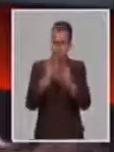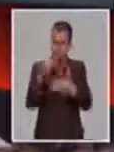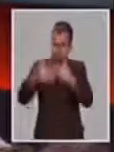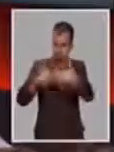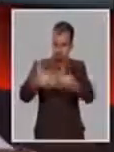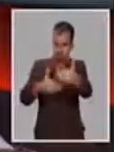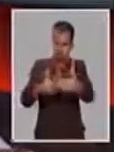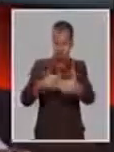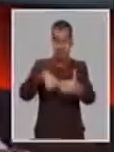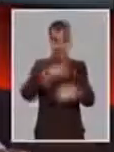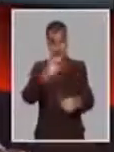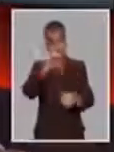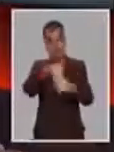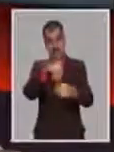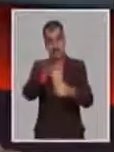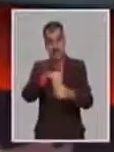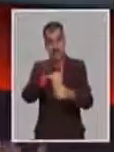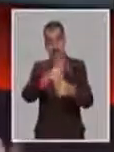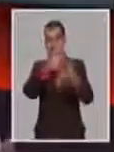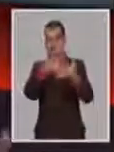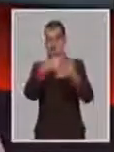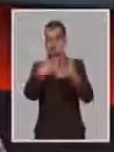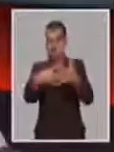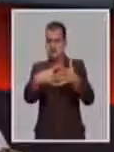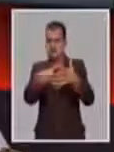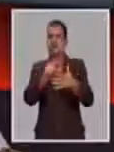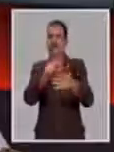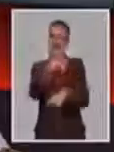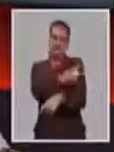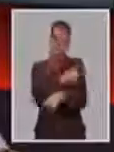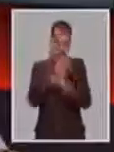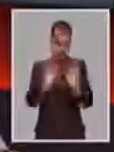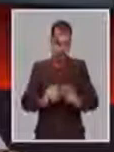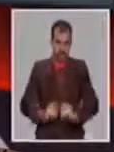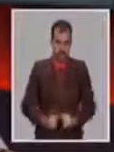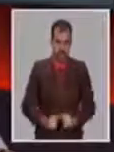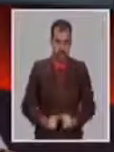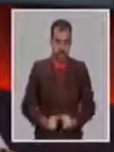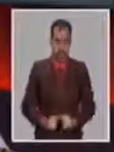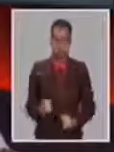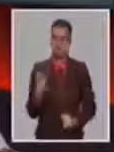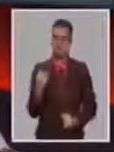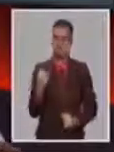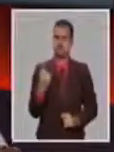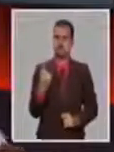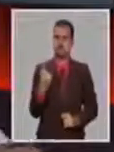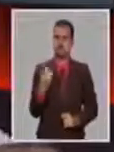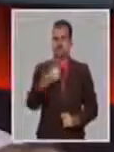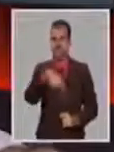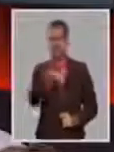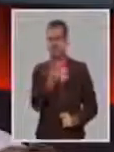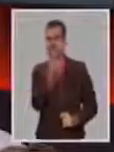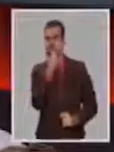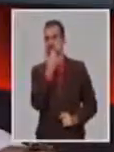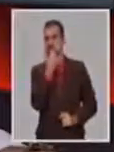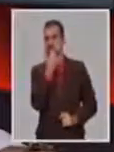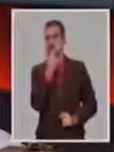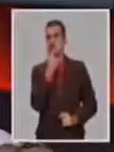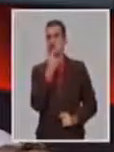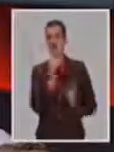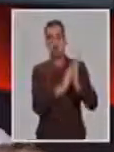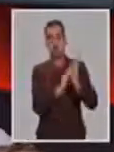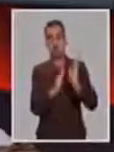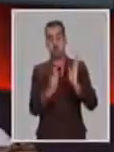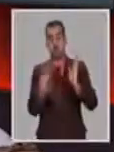y eso se va a relacionar con la base de datos de vacunados que tenemos. Pero no solamente se van a vigilar los eventos adversos, pudiera darse durante